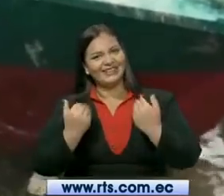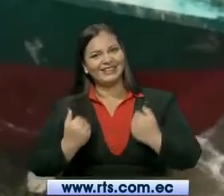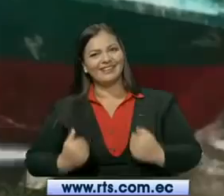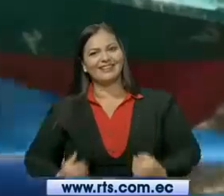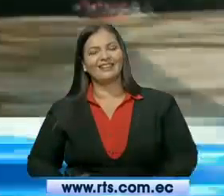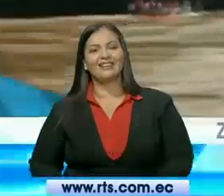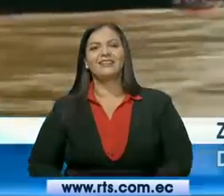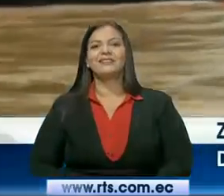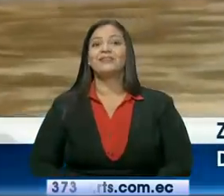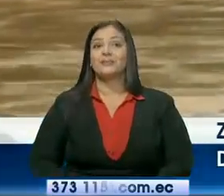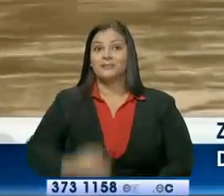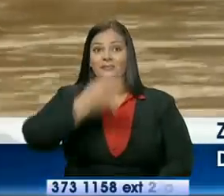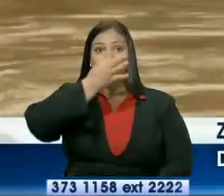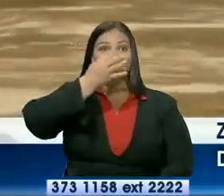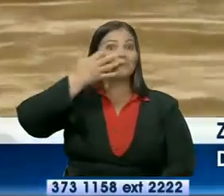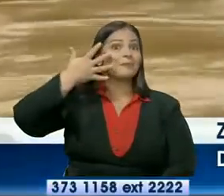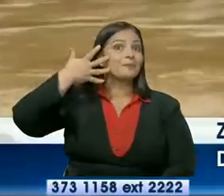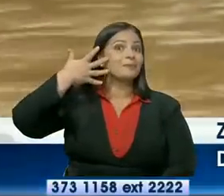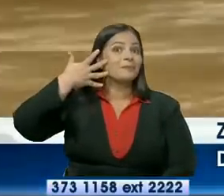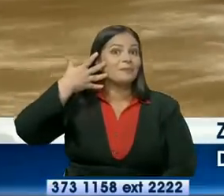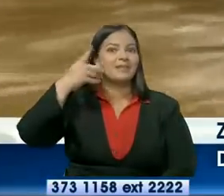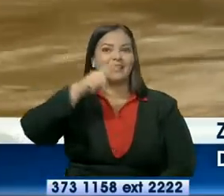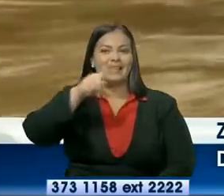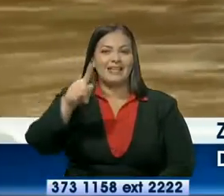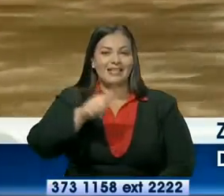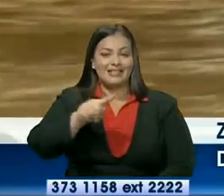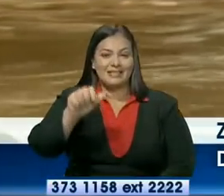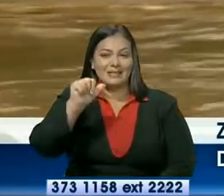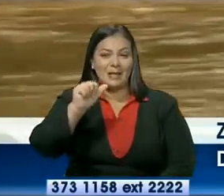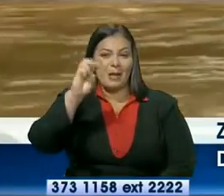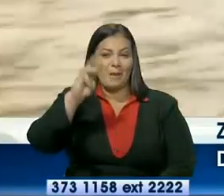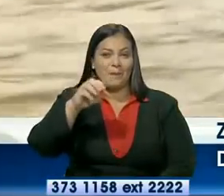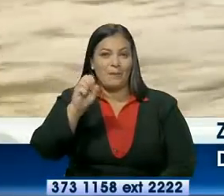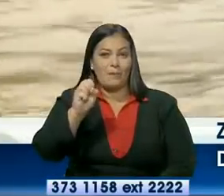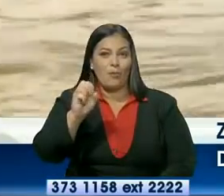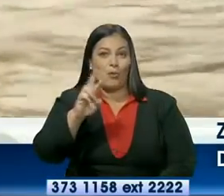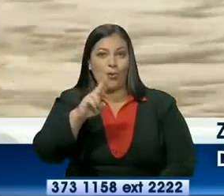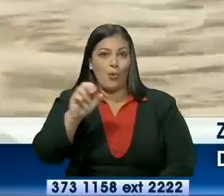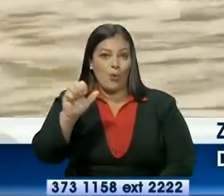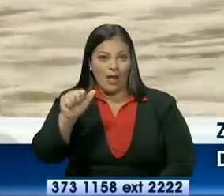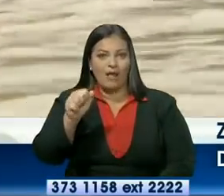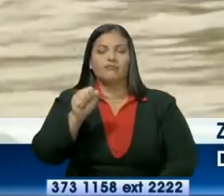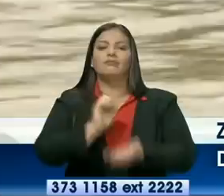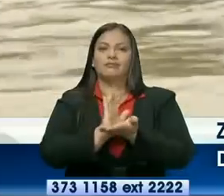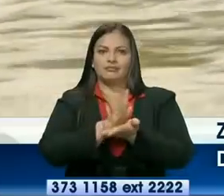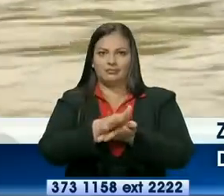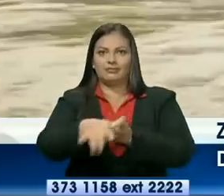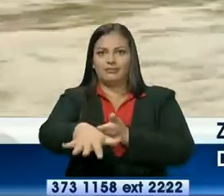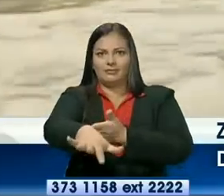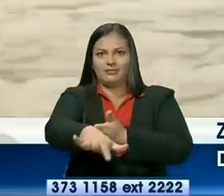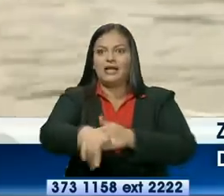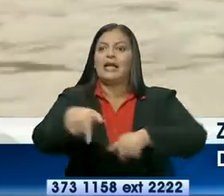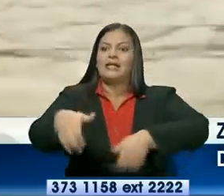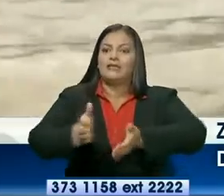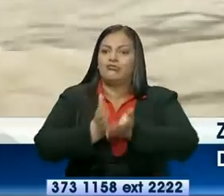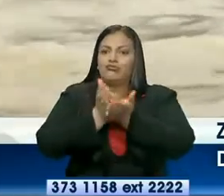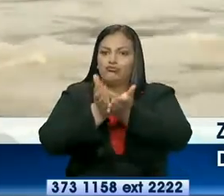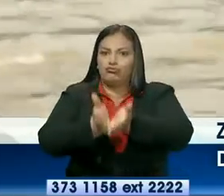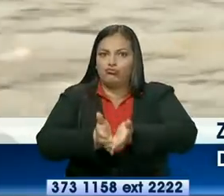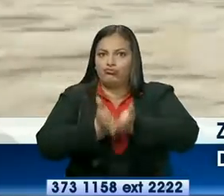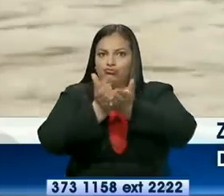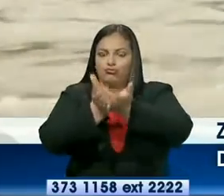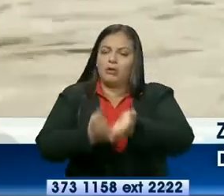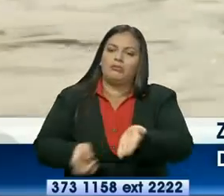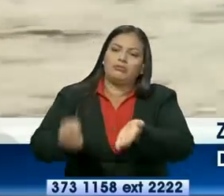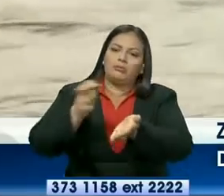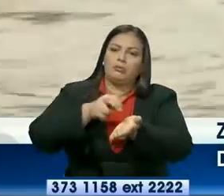La provincia amazónica disfruta de la ruta de los Guayacanes por un recorrido por lancha con un tiempo de media hora en el